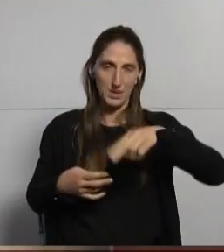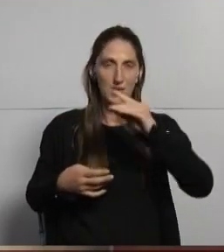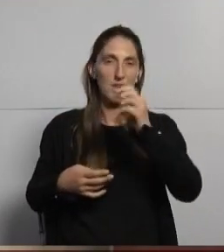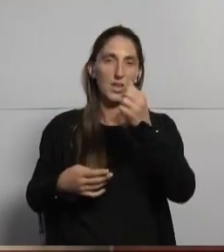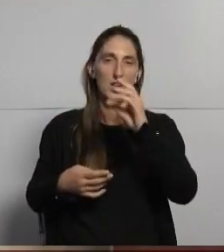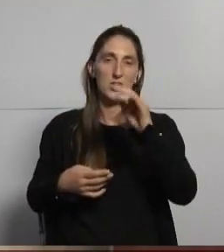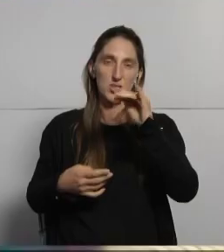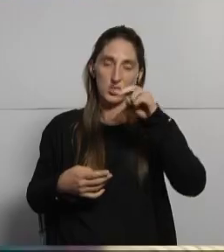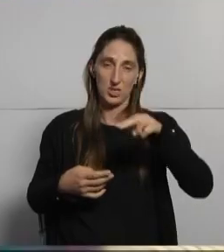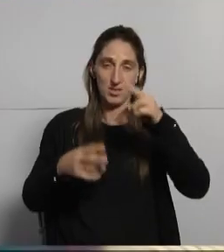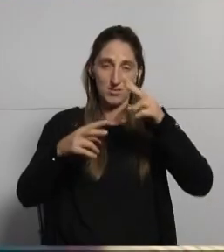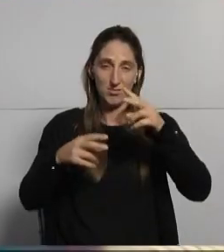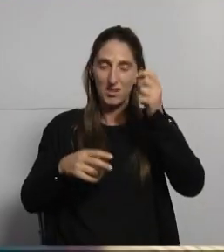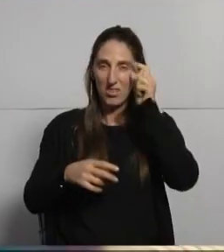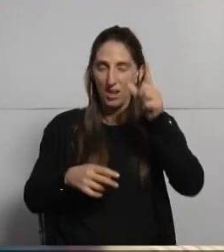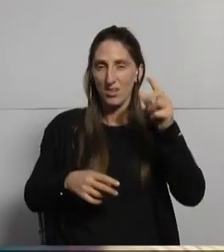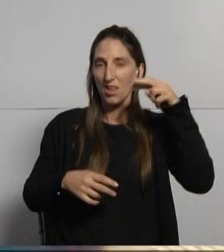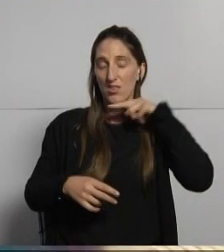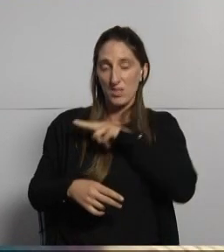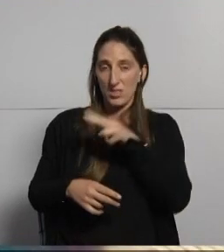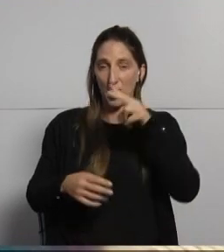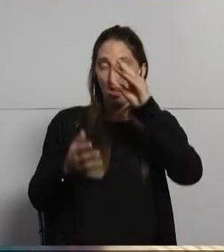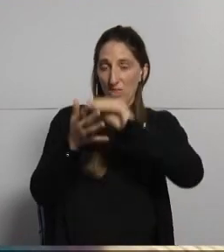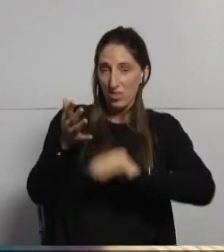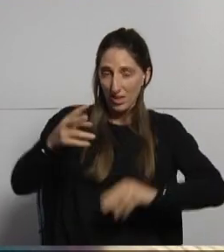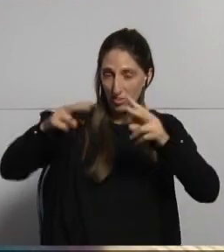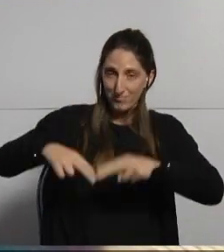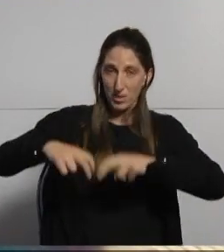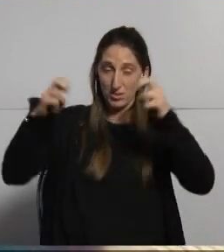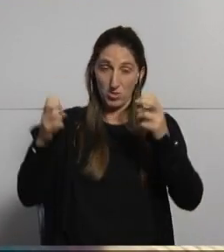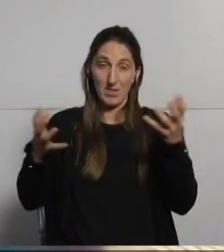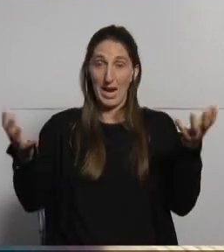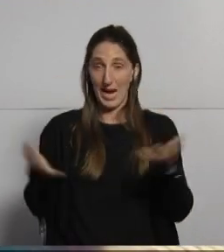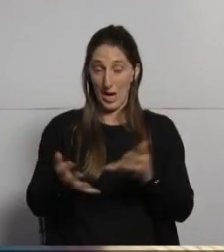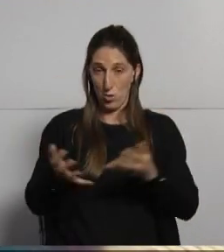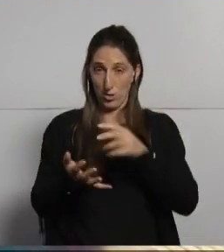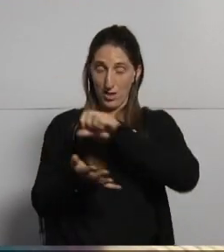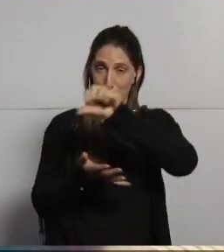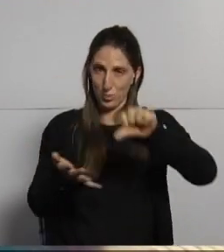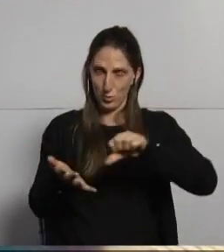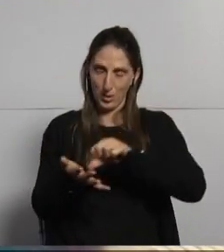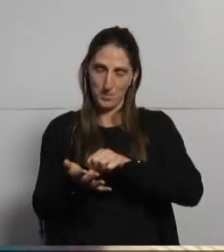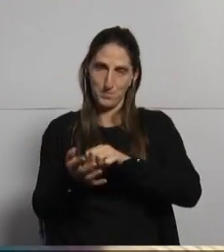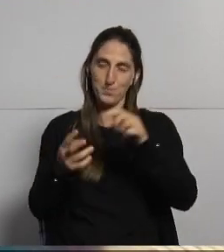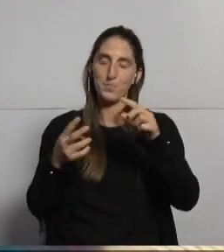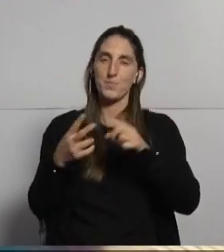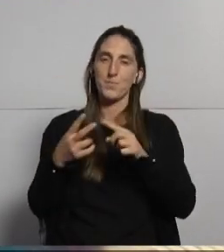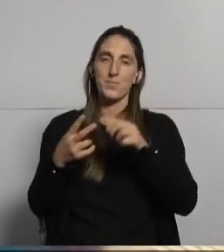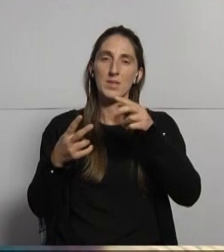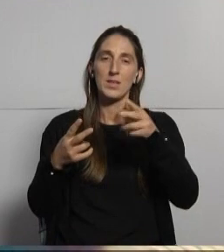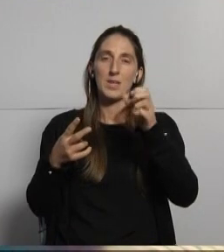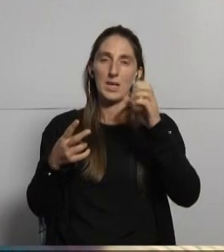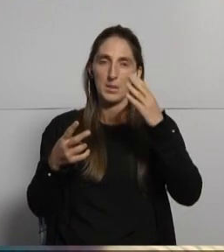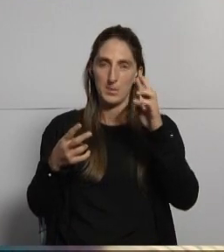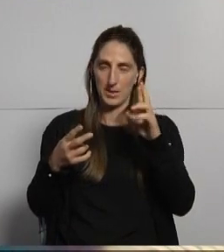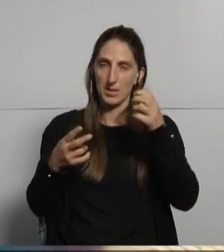inteligencia artificial y analítica de datos en el contexto actual de la ciudad. Además, Eber Asaf, de Arnaldo